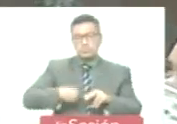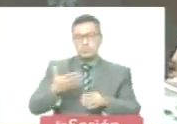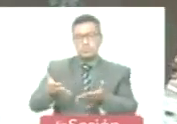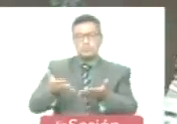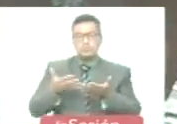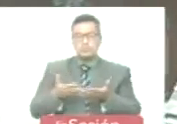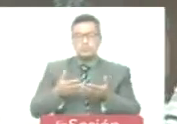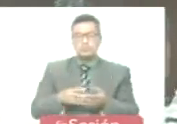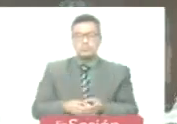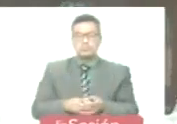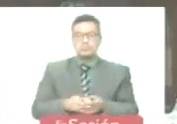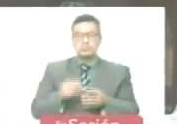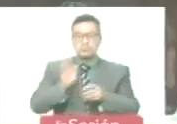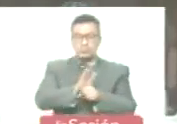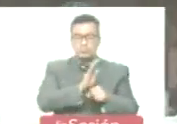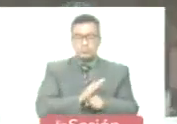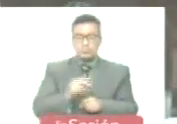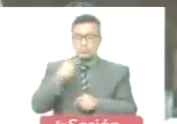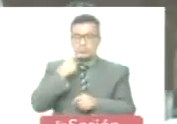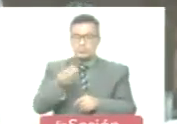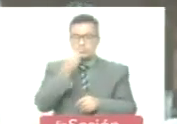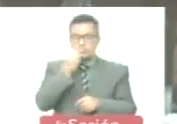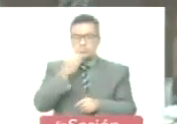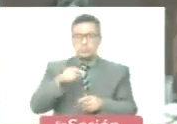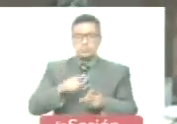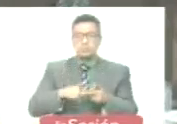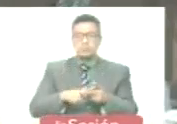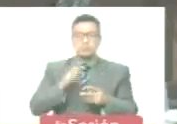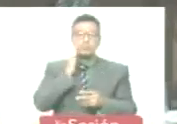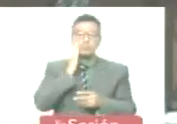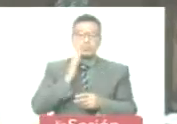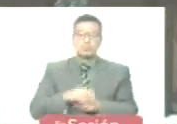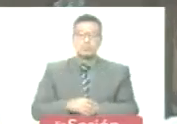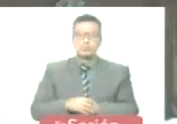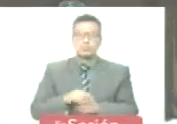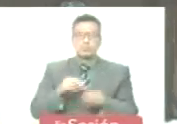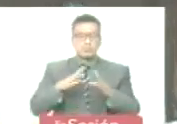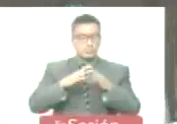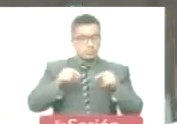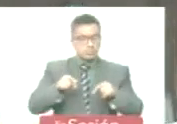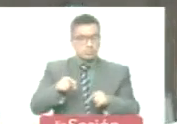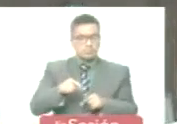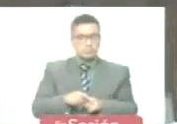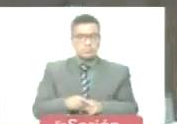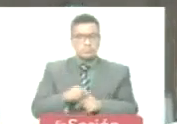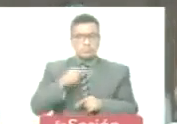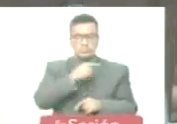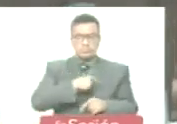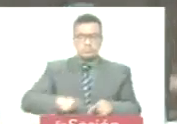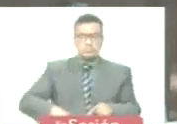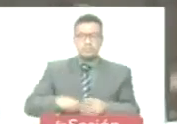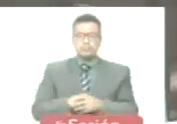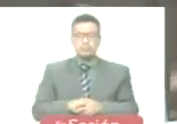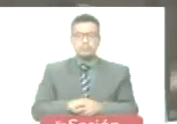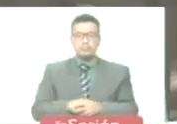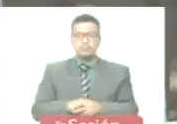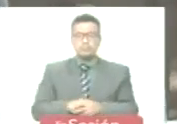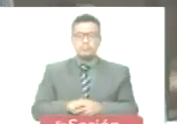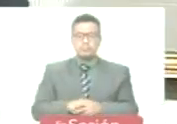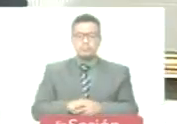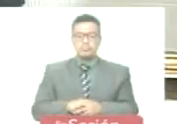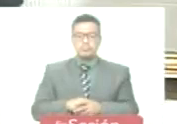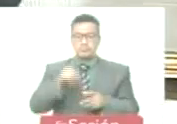esta seguridad de alimentación por parte de sus madres. Es todo, ciudadano presidente.